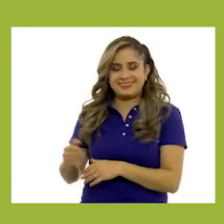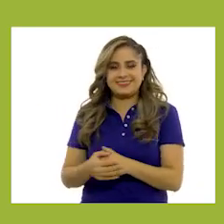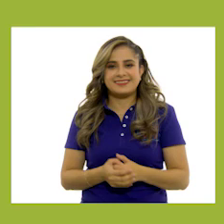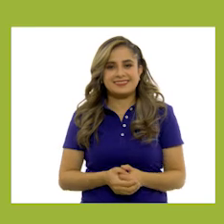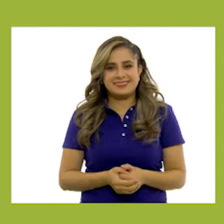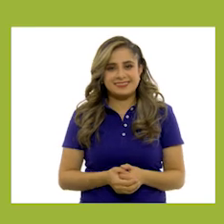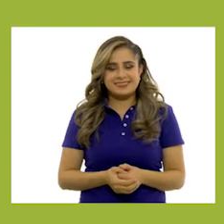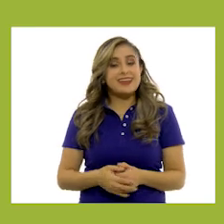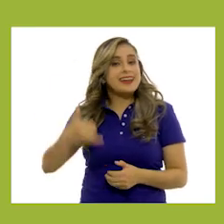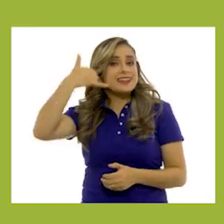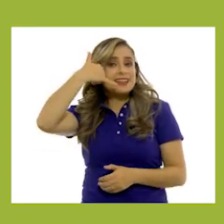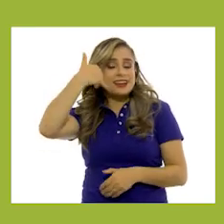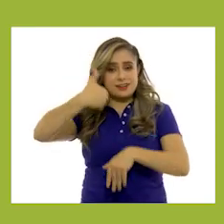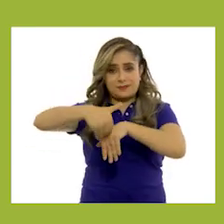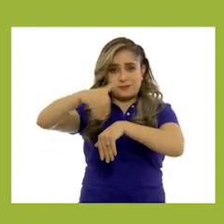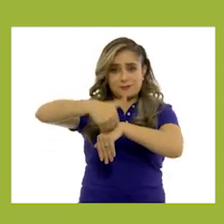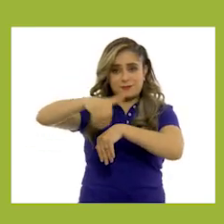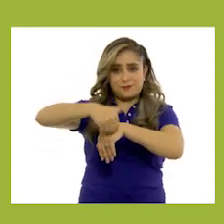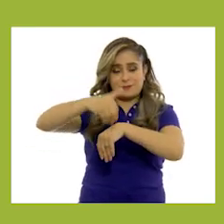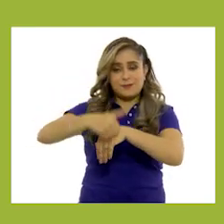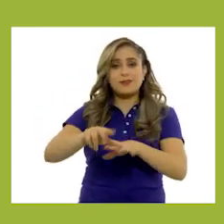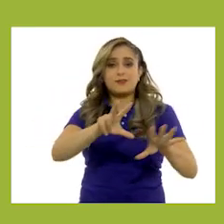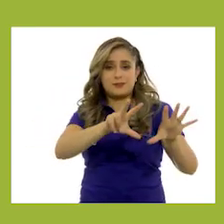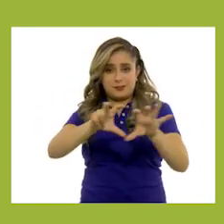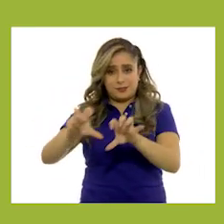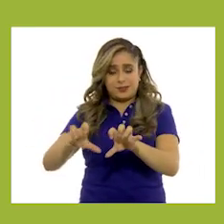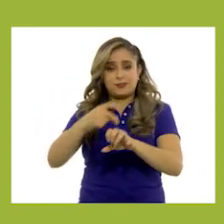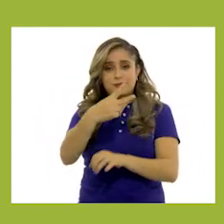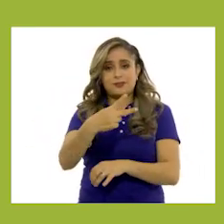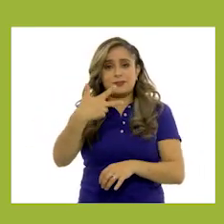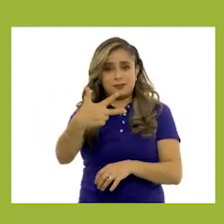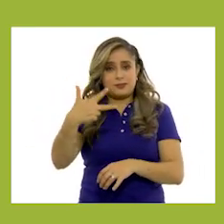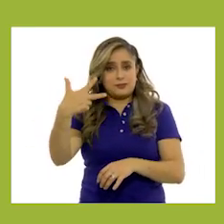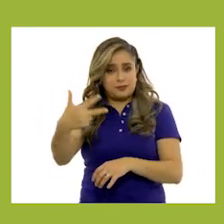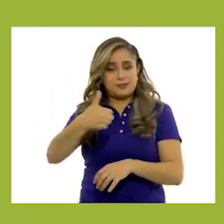@CEPMX. Teléfonos Educatel